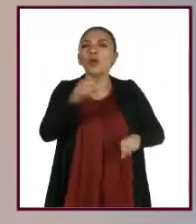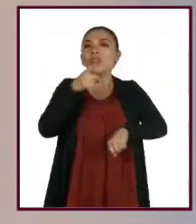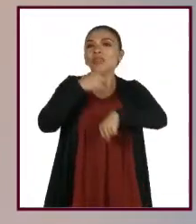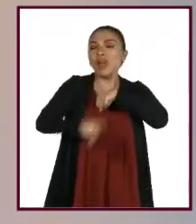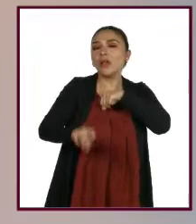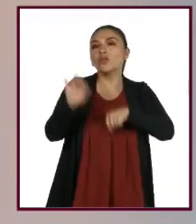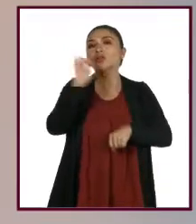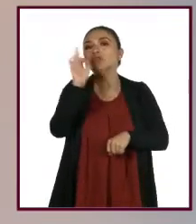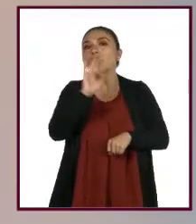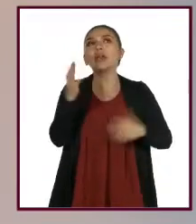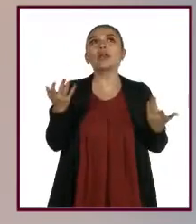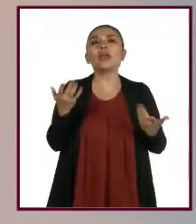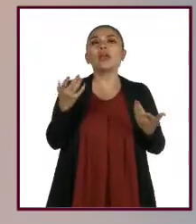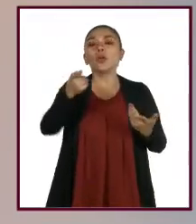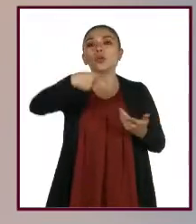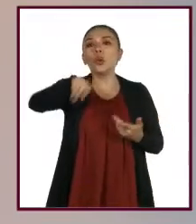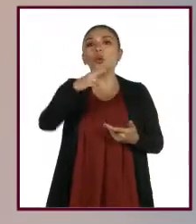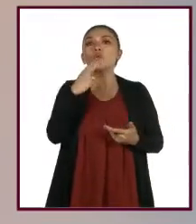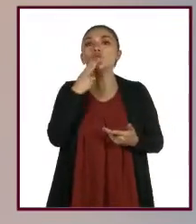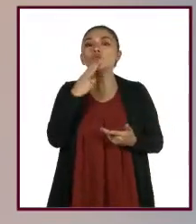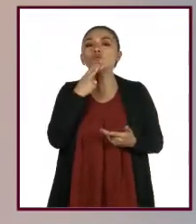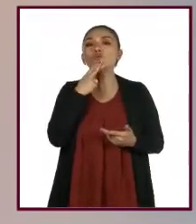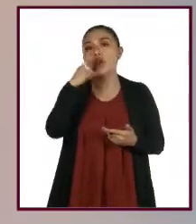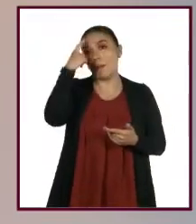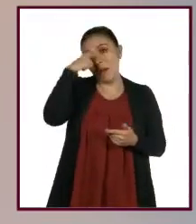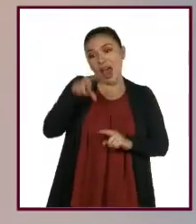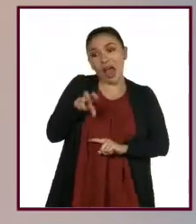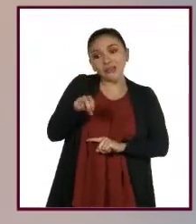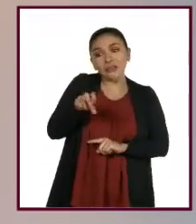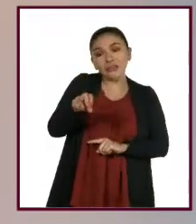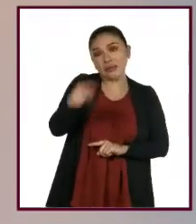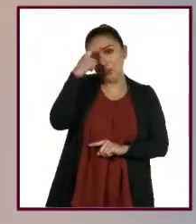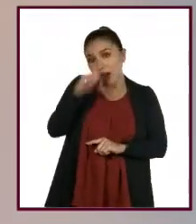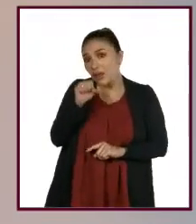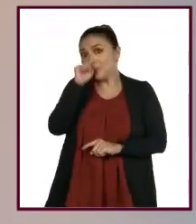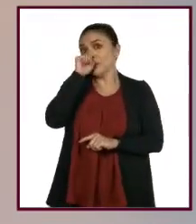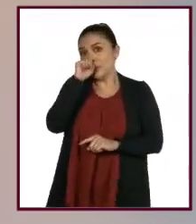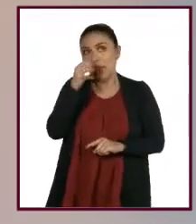ver afectados por el uso tanto en agudo como crónico de estos